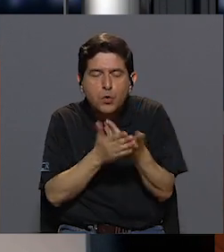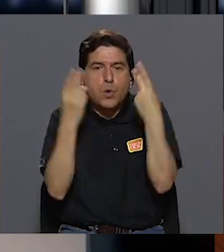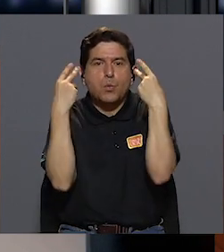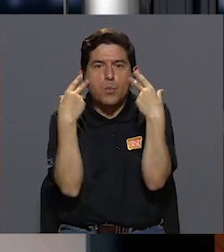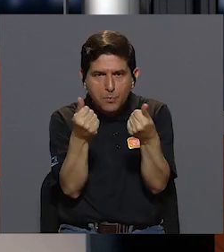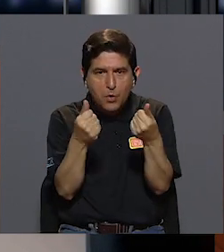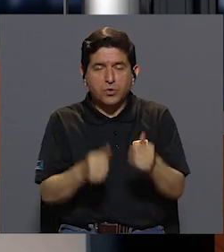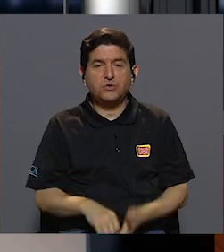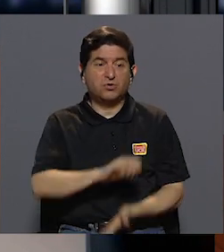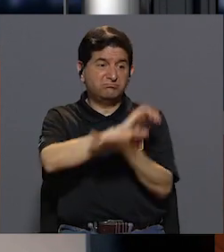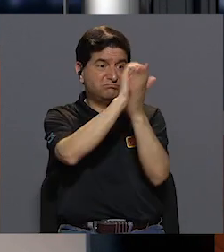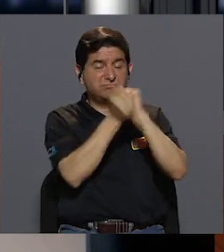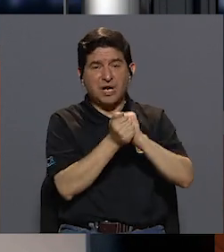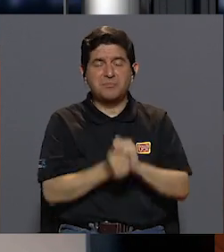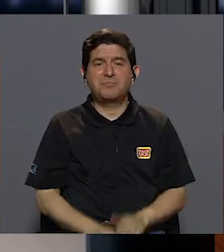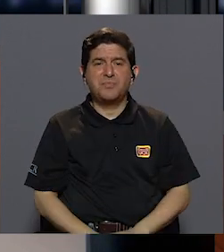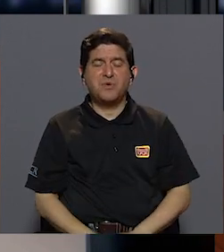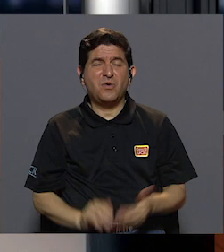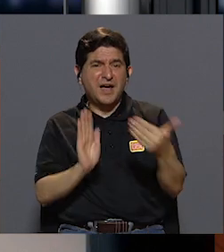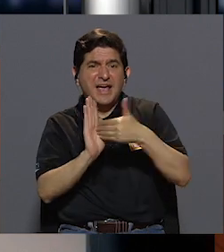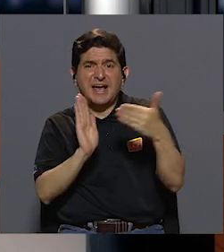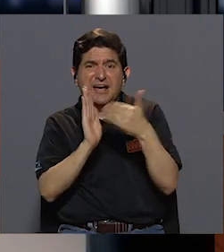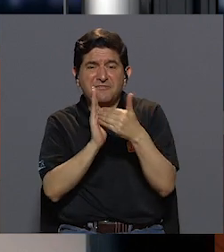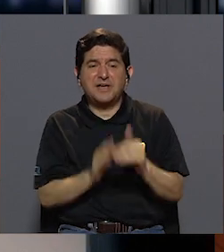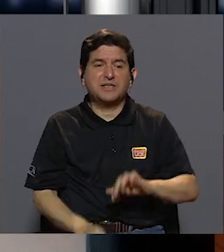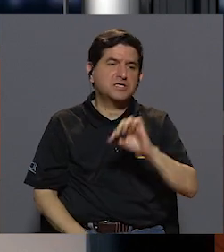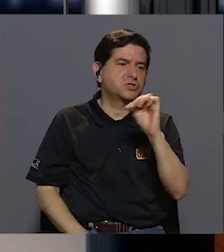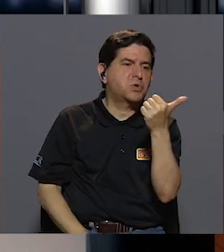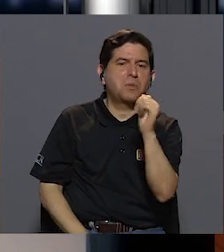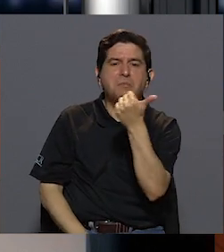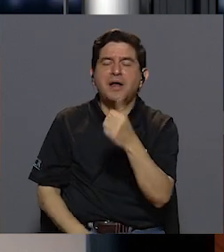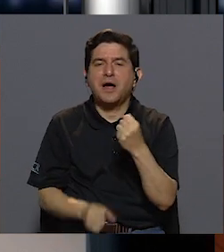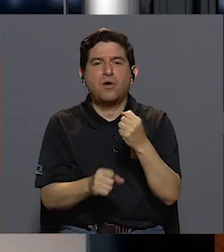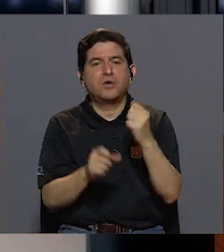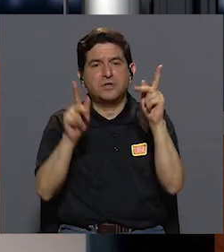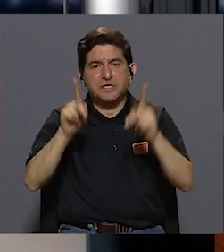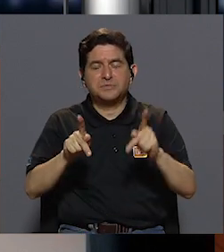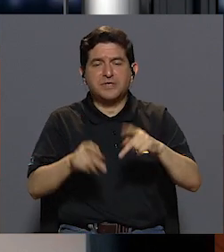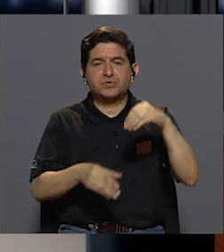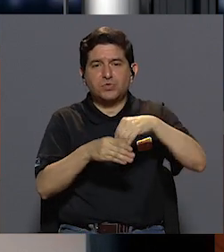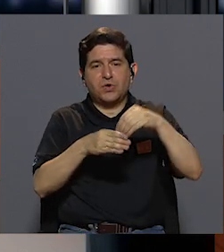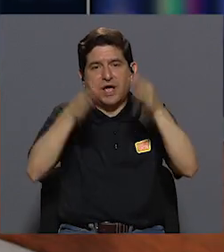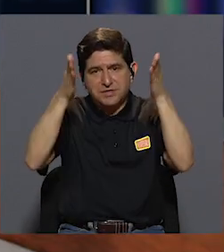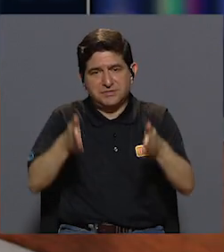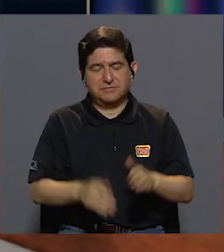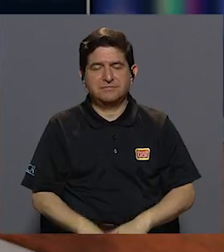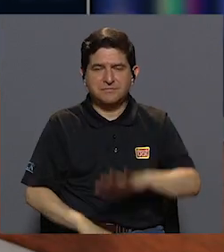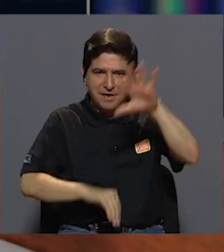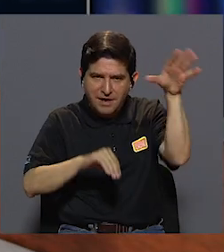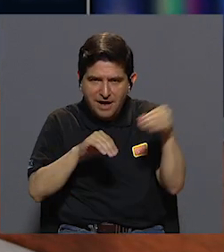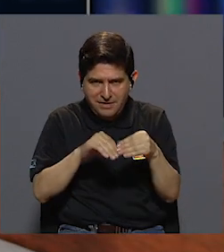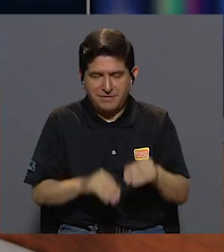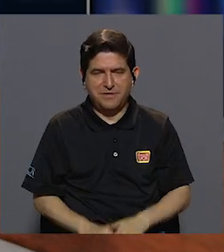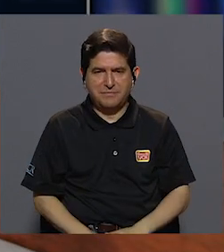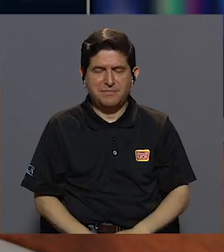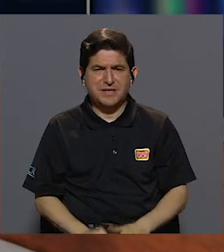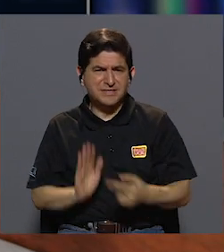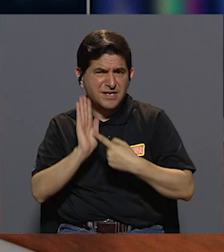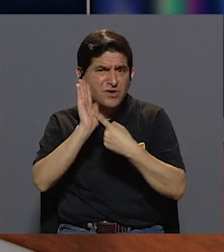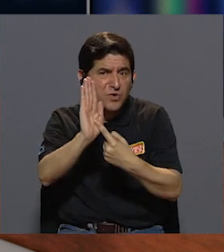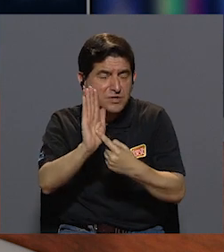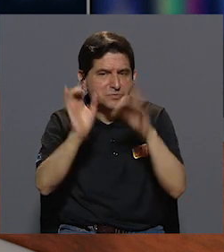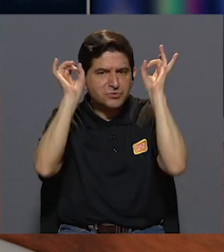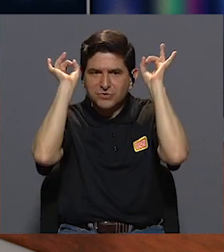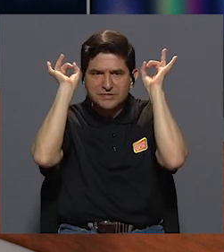frescos inmediatos se tradujo en un costo muy alto para el resto de los contribuyentes. Además, la señal